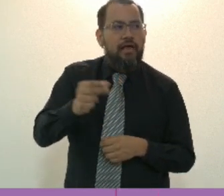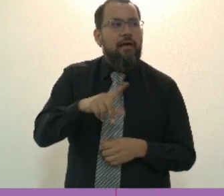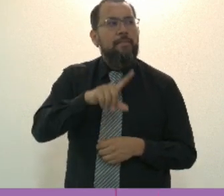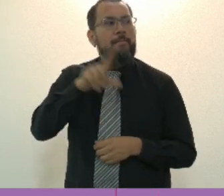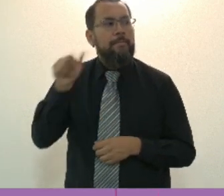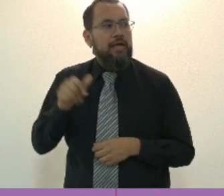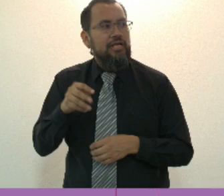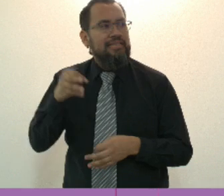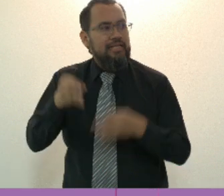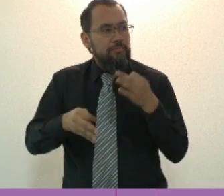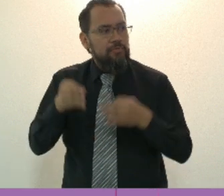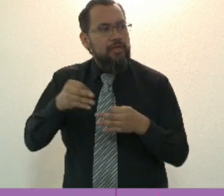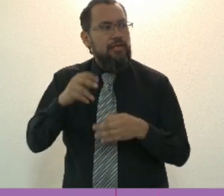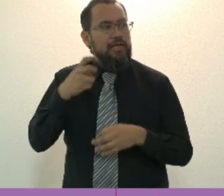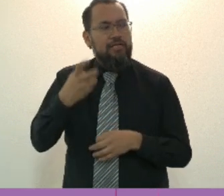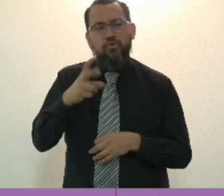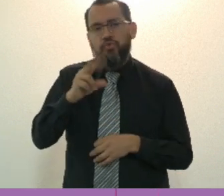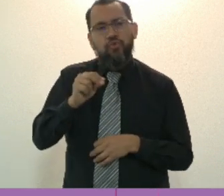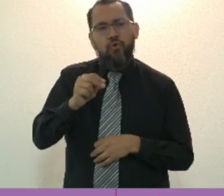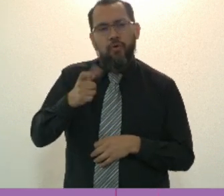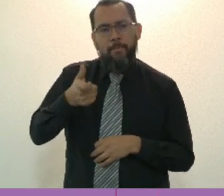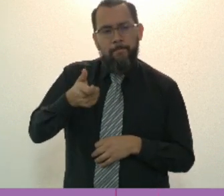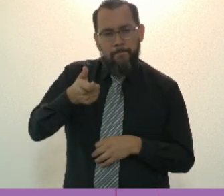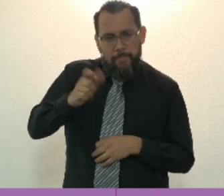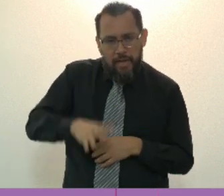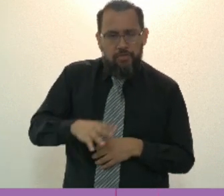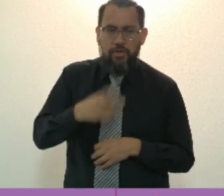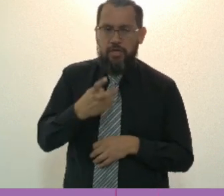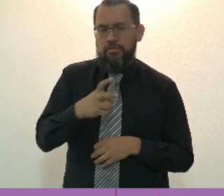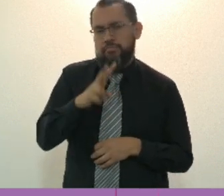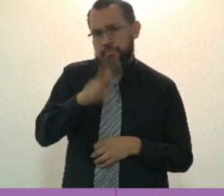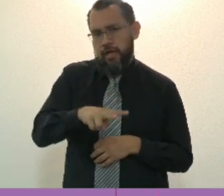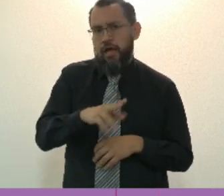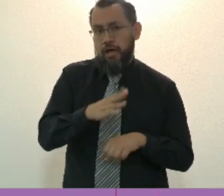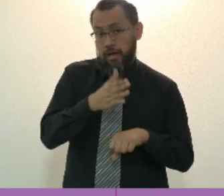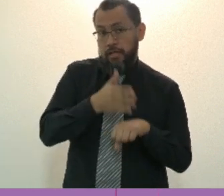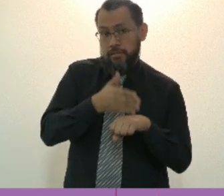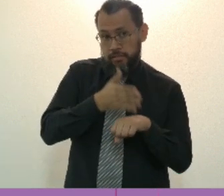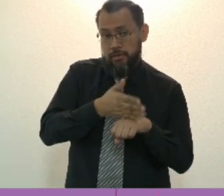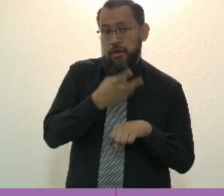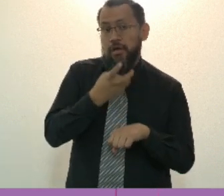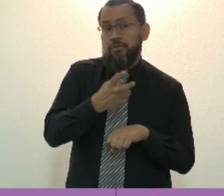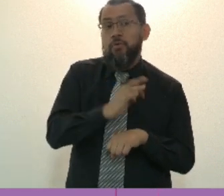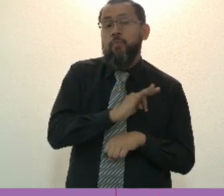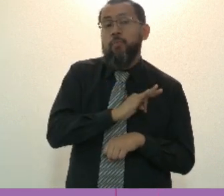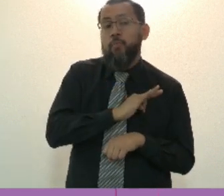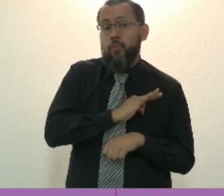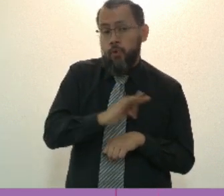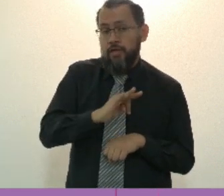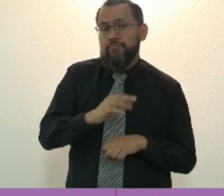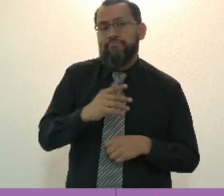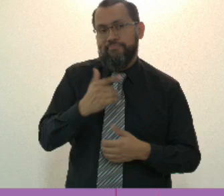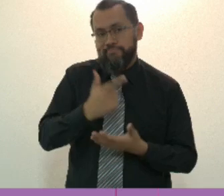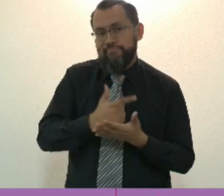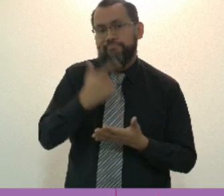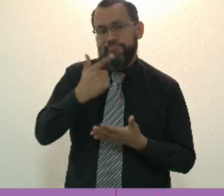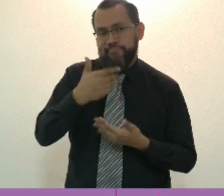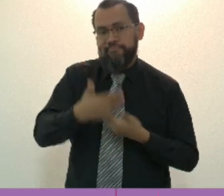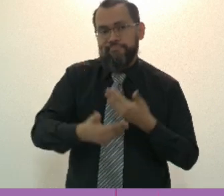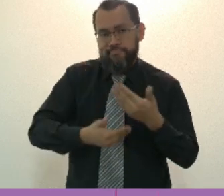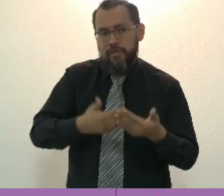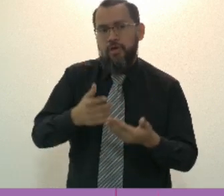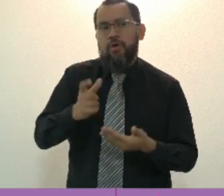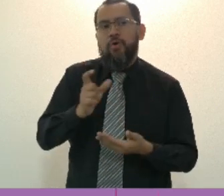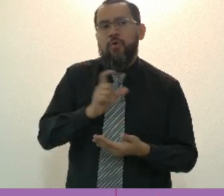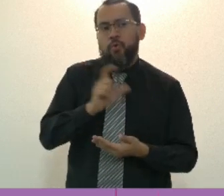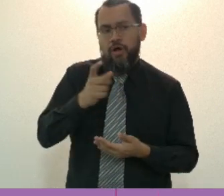sale tan barato. Entonces sí vale la pena tomar en cuenta que las sanciones pueden ser un elemento importante a considerar cuando se